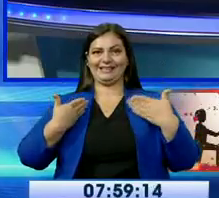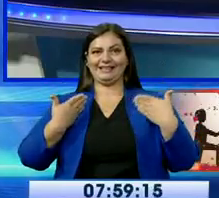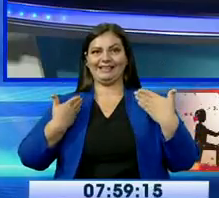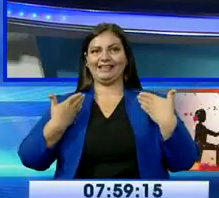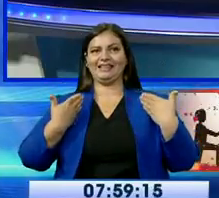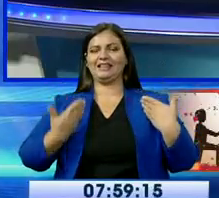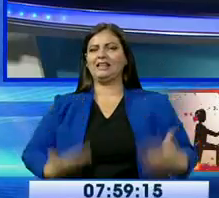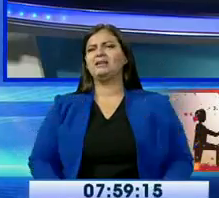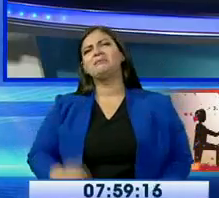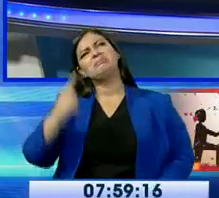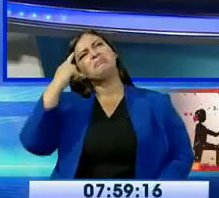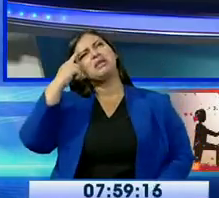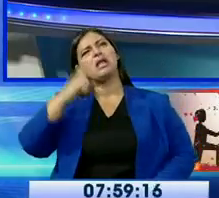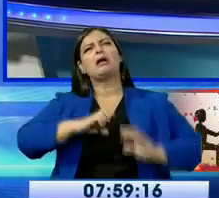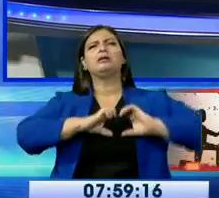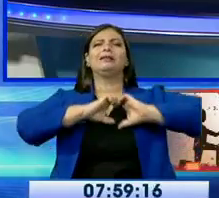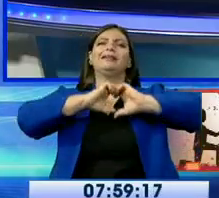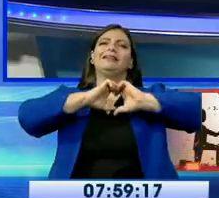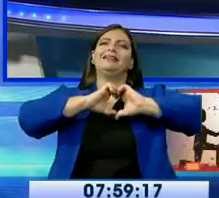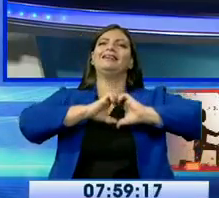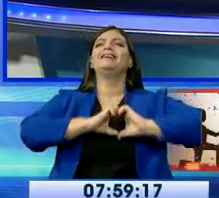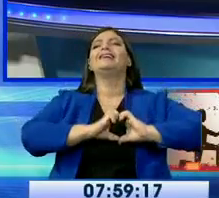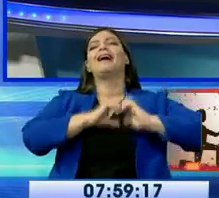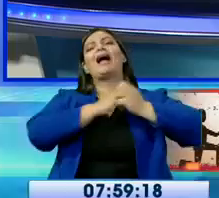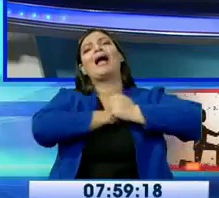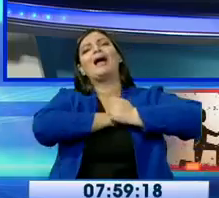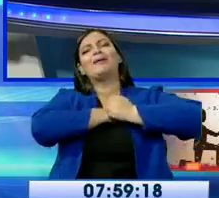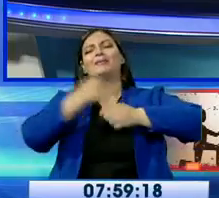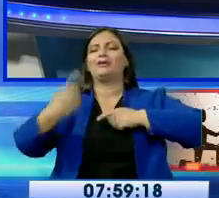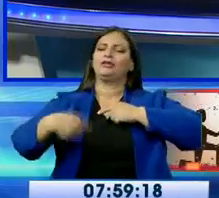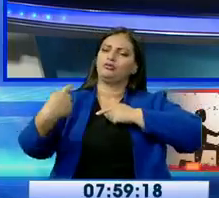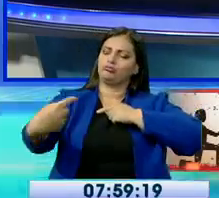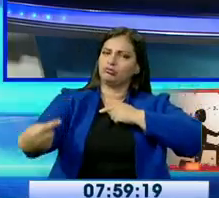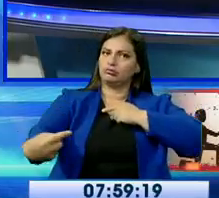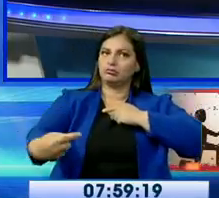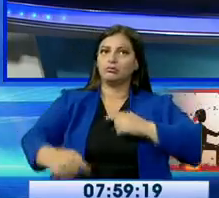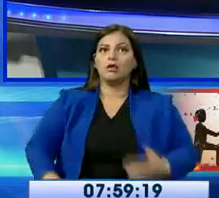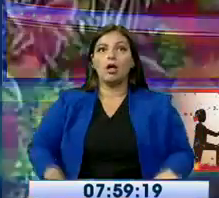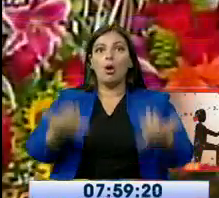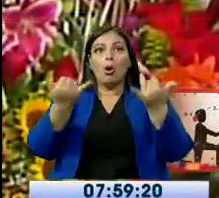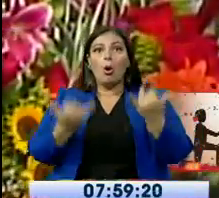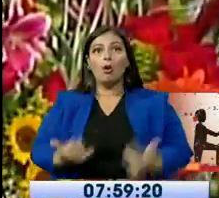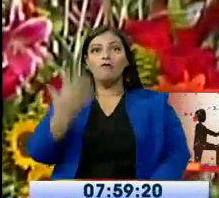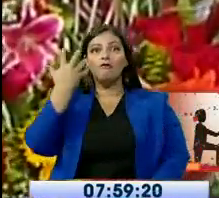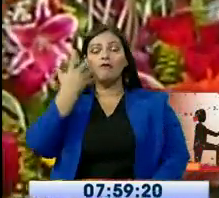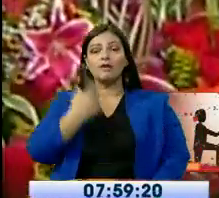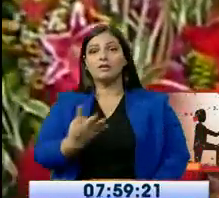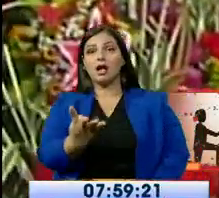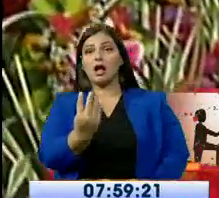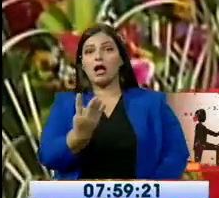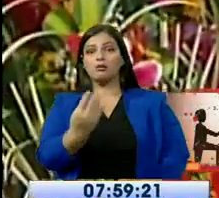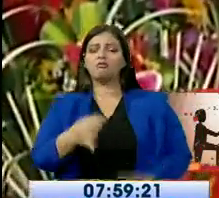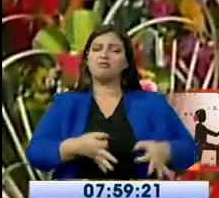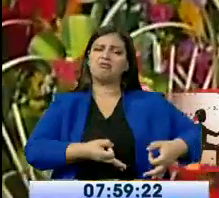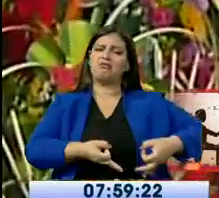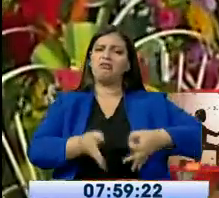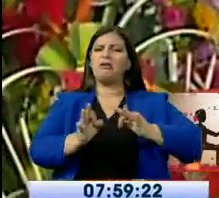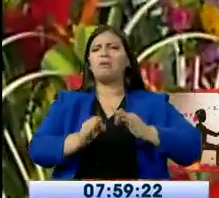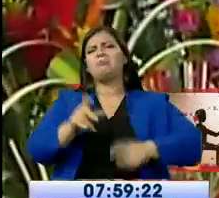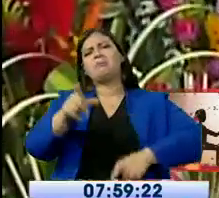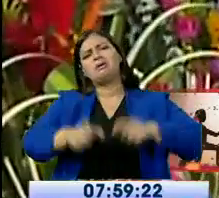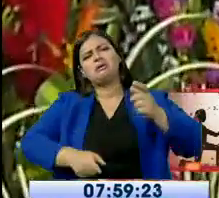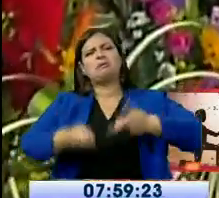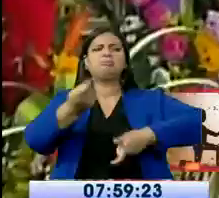la Amistad todos los días. Así es. Hoy, 14 de febrero, igual se activa el comercio y es bonito. Aquí